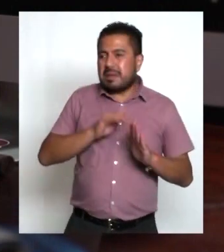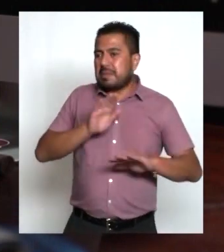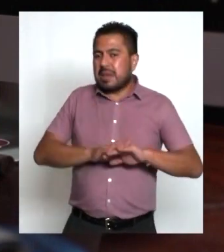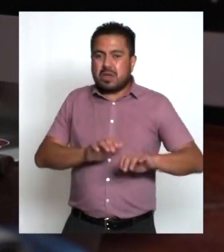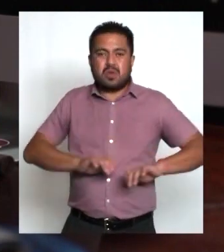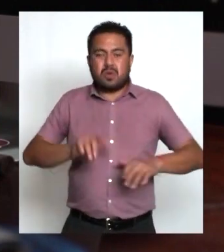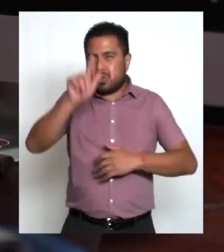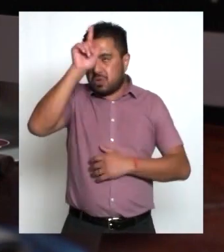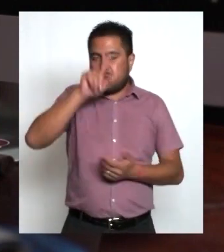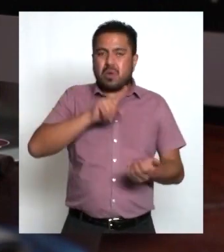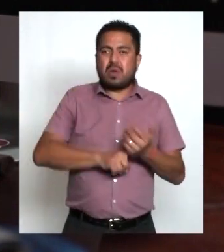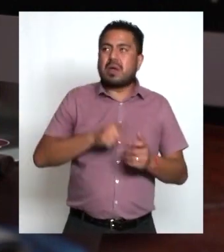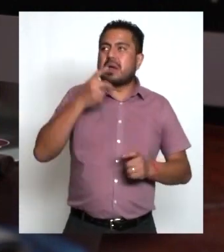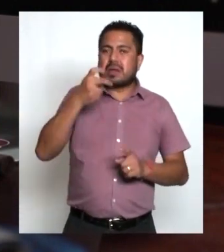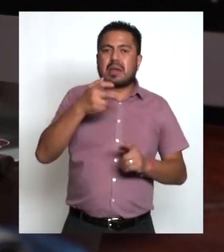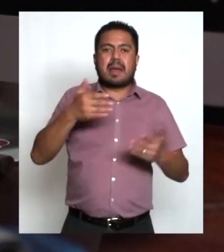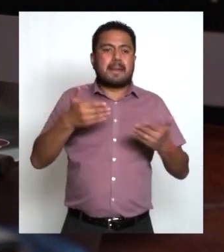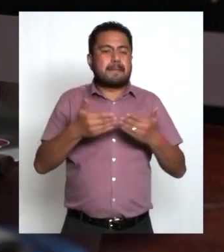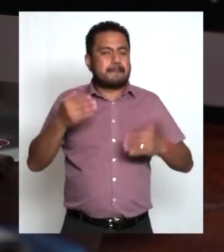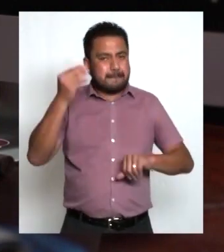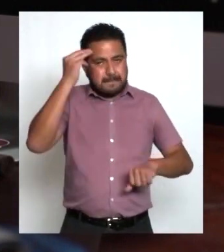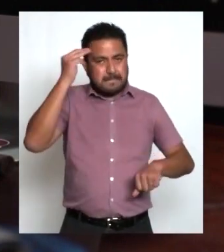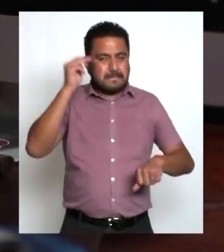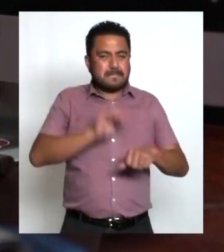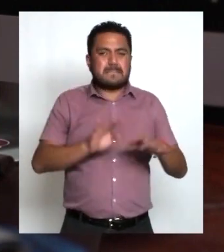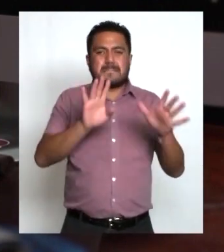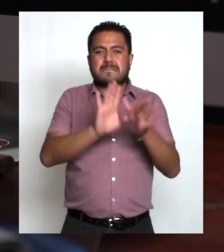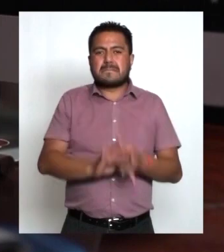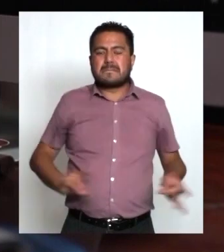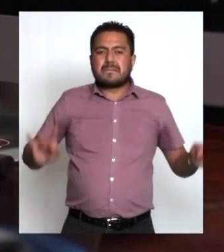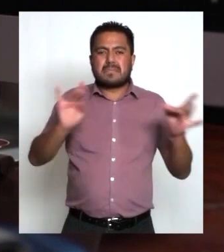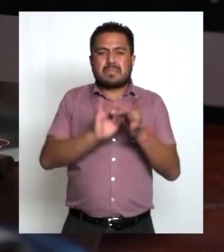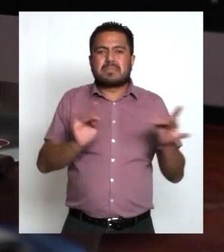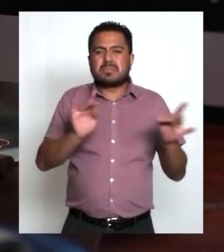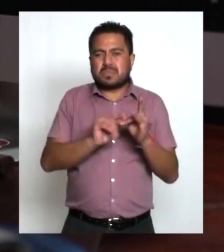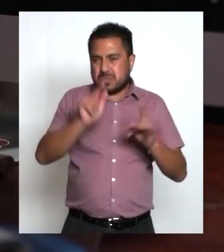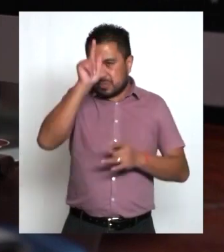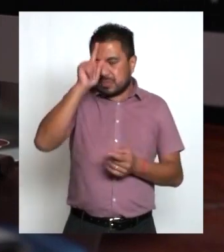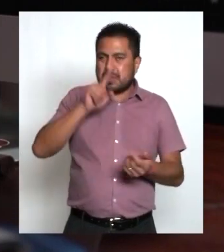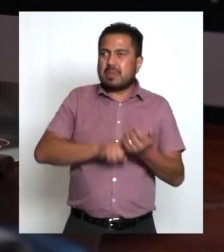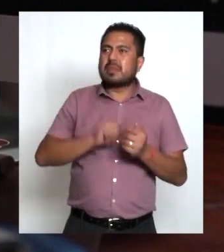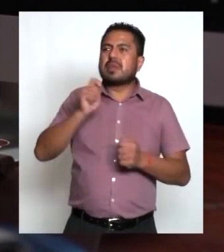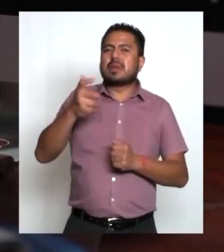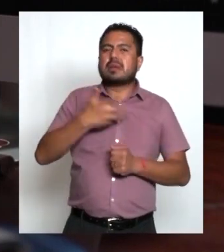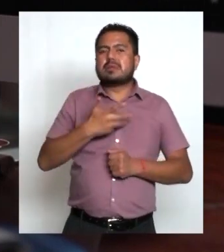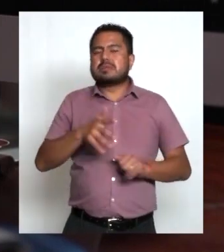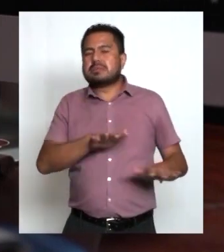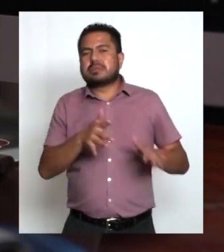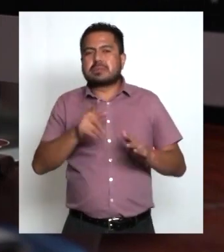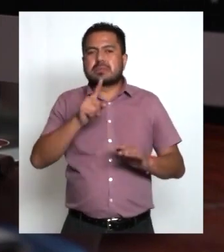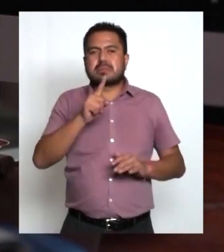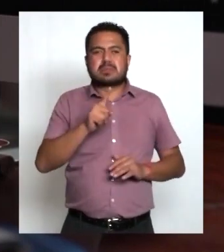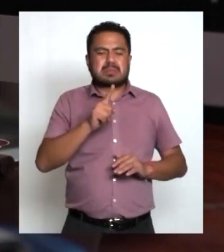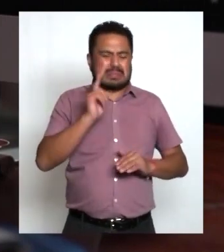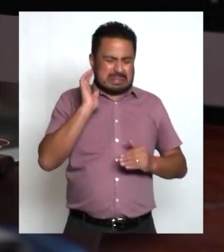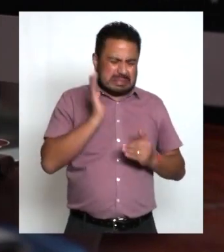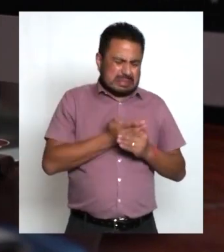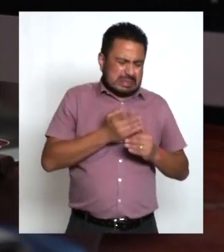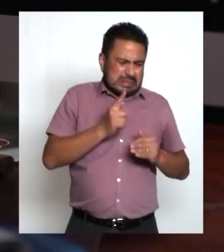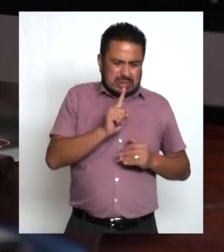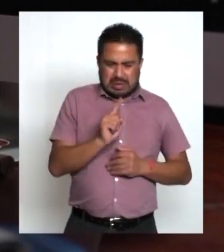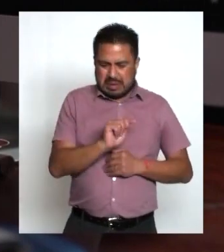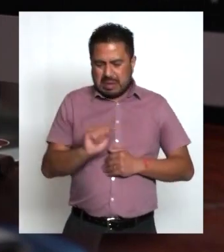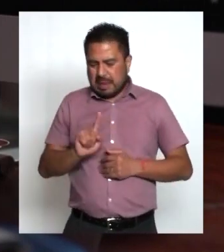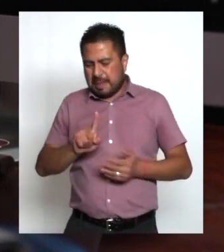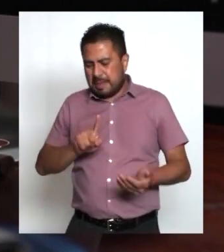la computadora del módulo lunar. Y en memoria estamos hablando que el módulo lunar tenía como la milésima